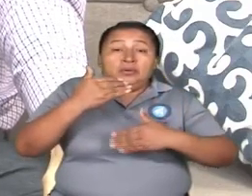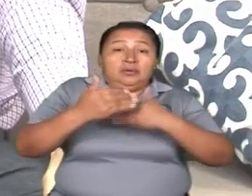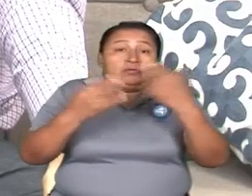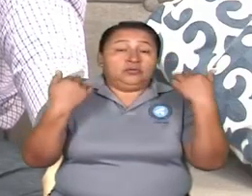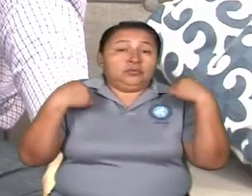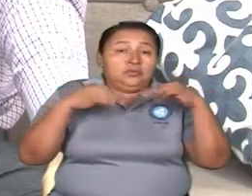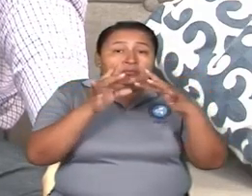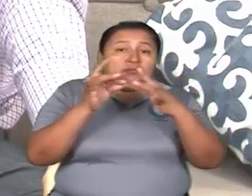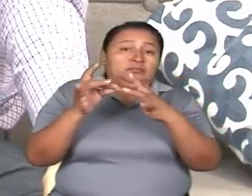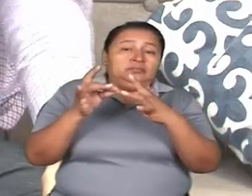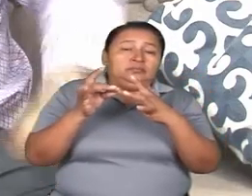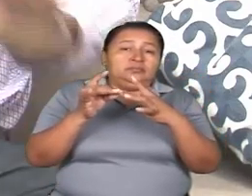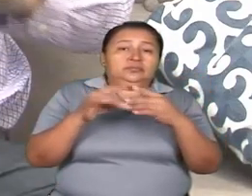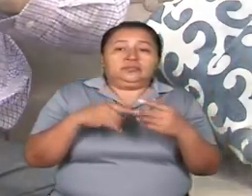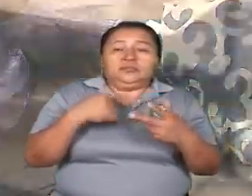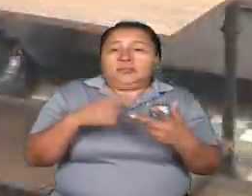profesional,